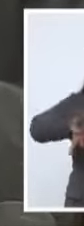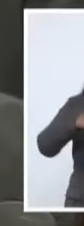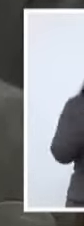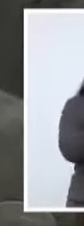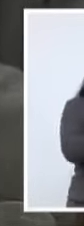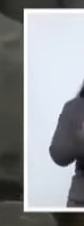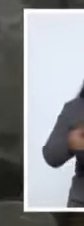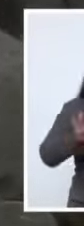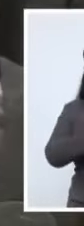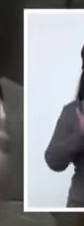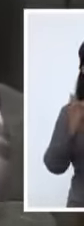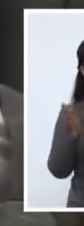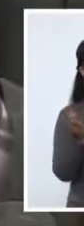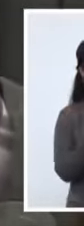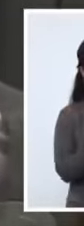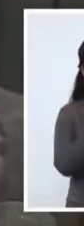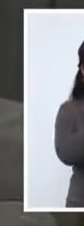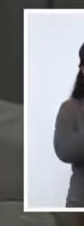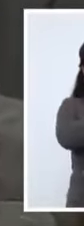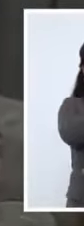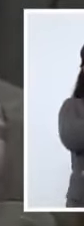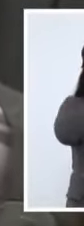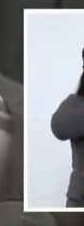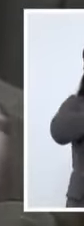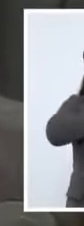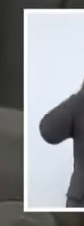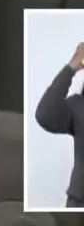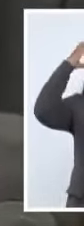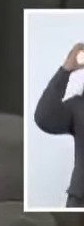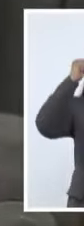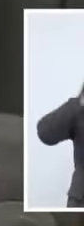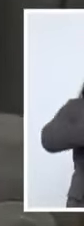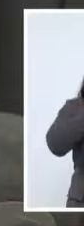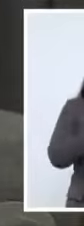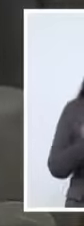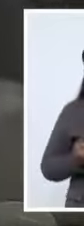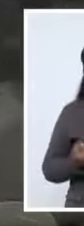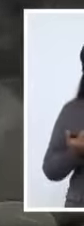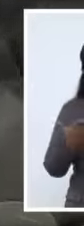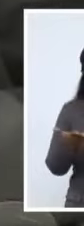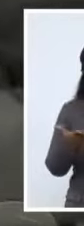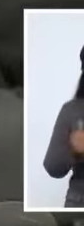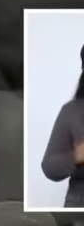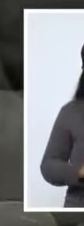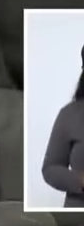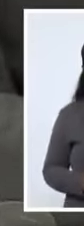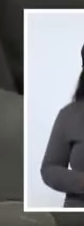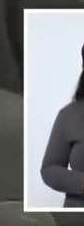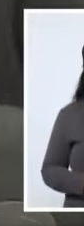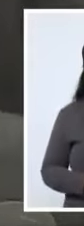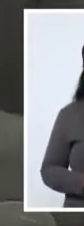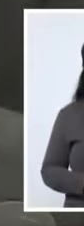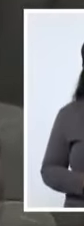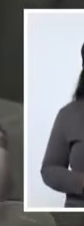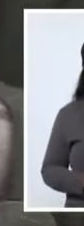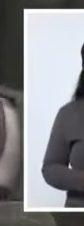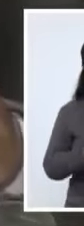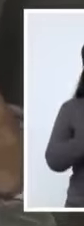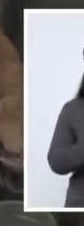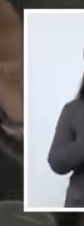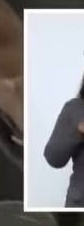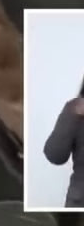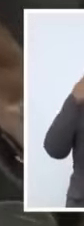pueblo propiamente está sintiendo el problema y que quizás muchas veces entonces ve por la